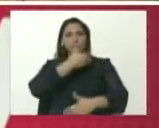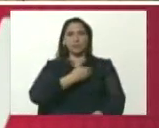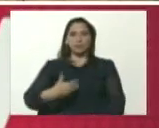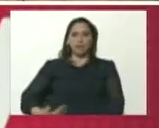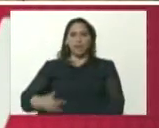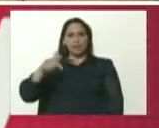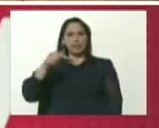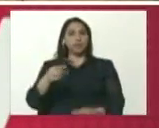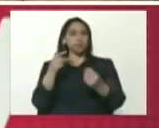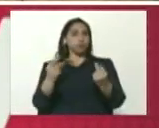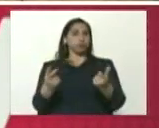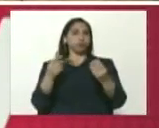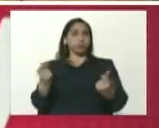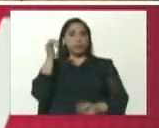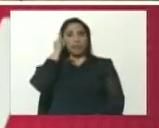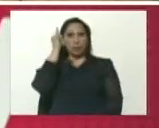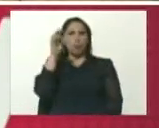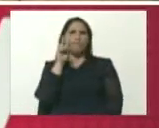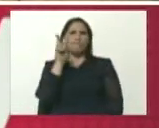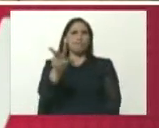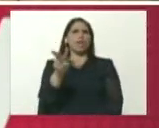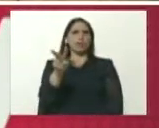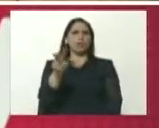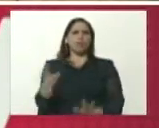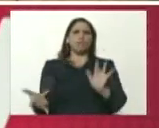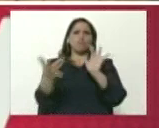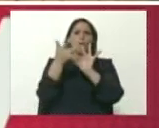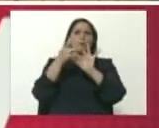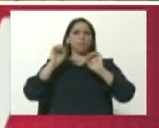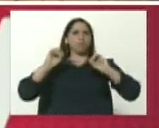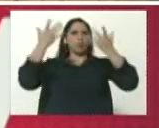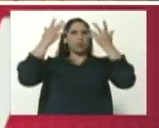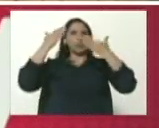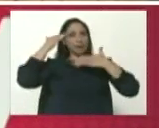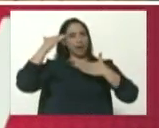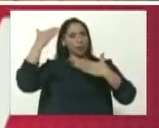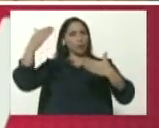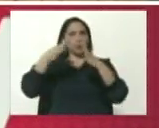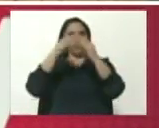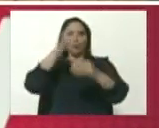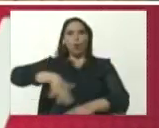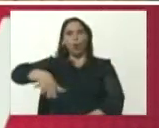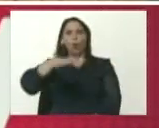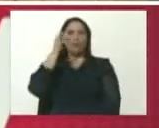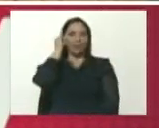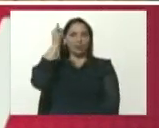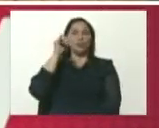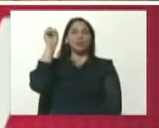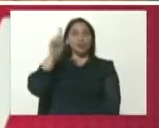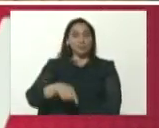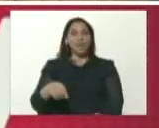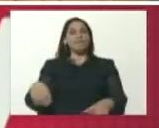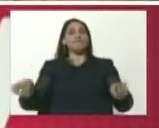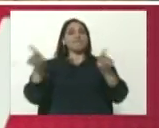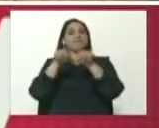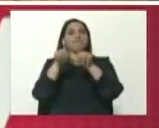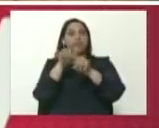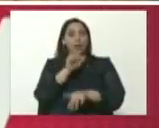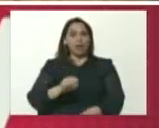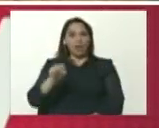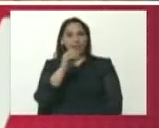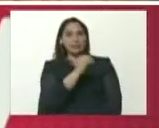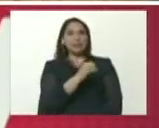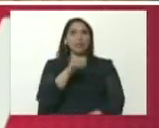Estamos activos desde Yaracuy. Viendo su transmisión, venceremos. Mi saludo a todo el Yaracuy. Igualmente aquí arroba